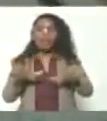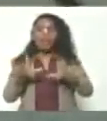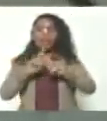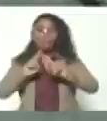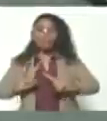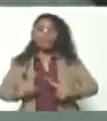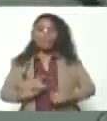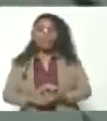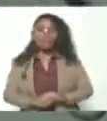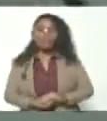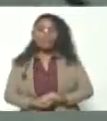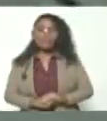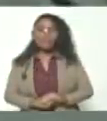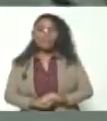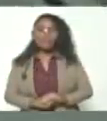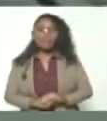antitanque.